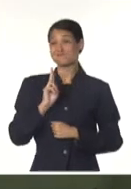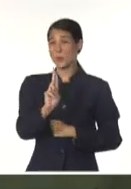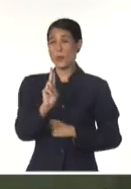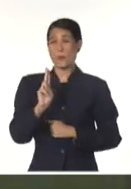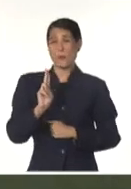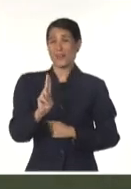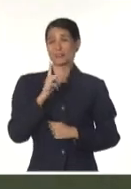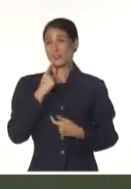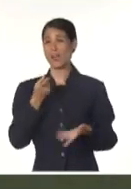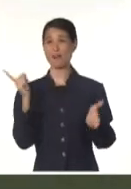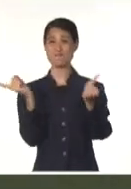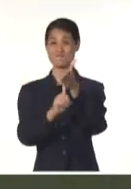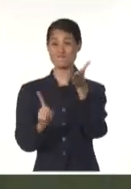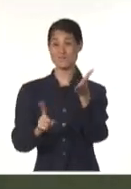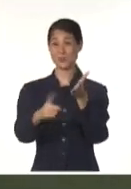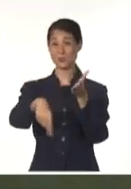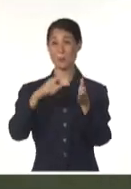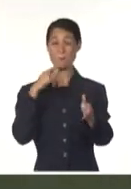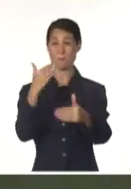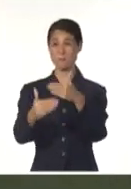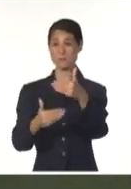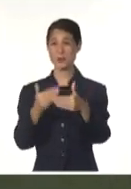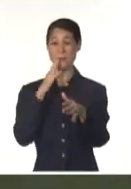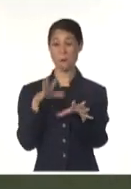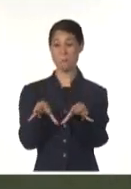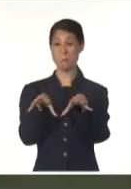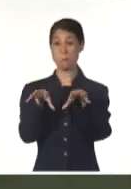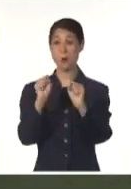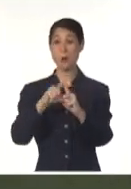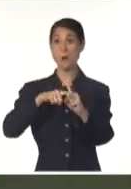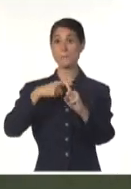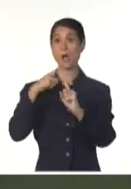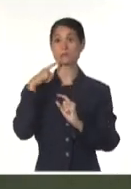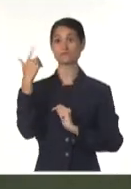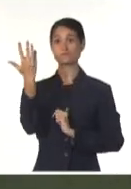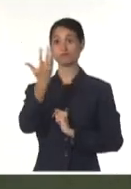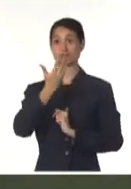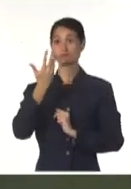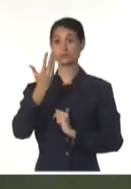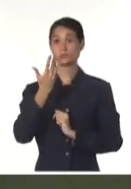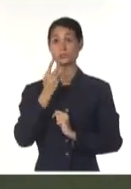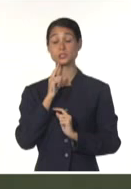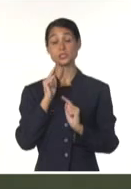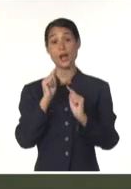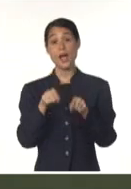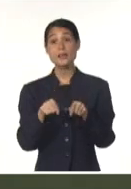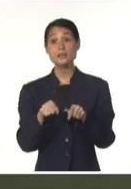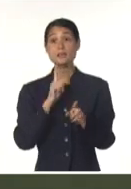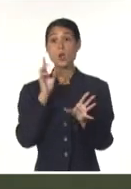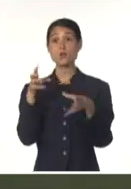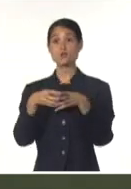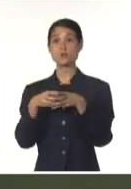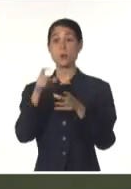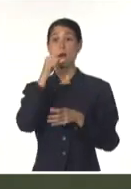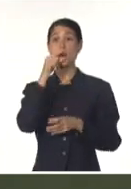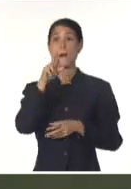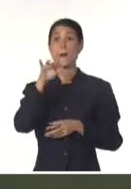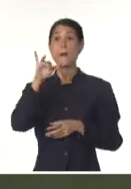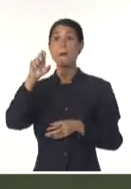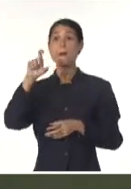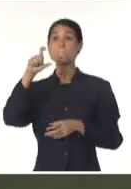eléctrica y la alarma ciclónica, hemos decidido no participar y permanecer aquí en el país para aceptar el